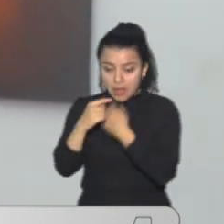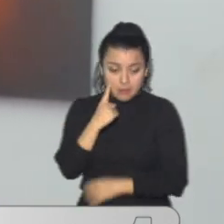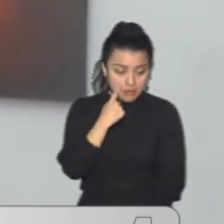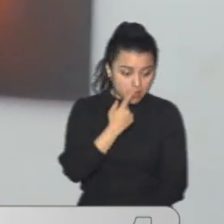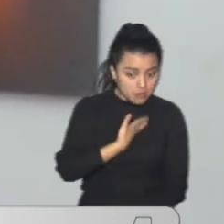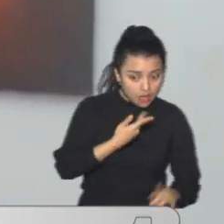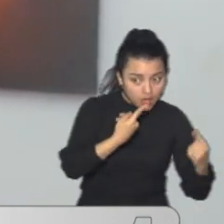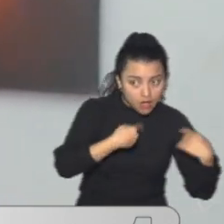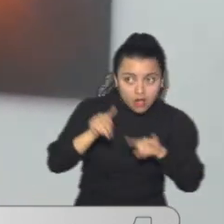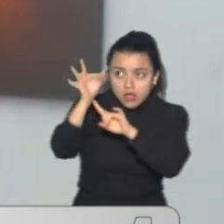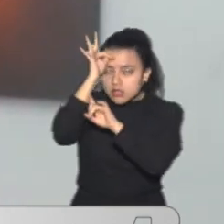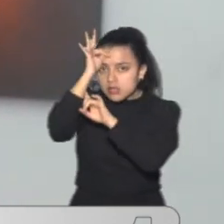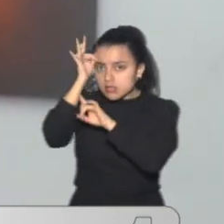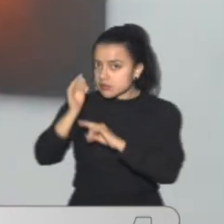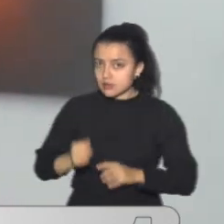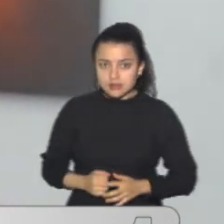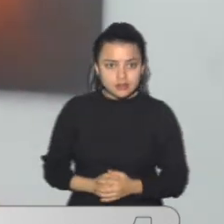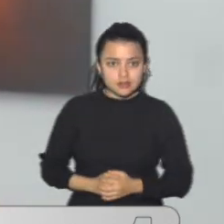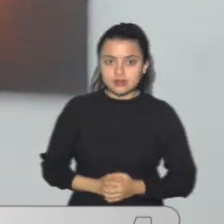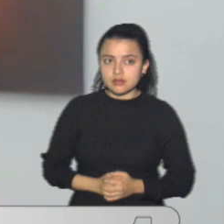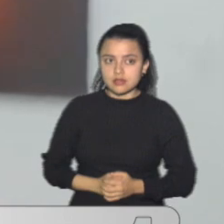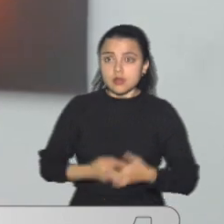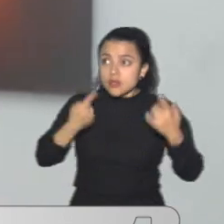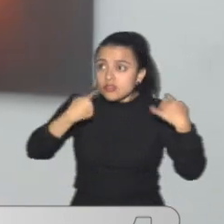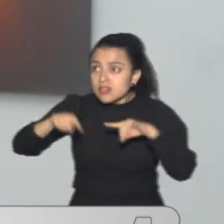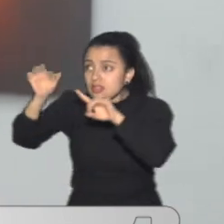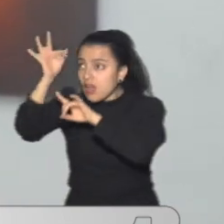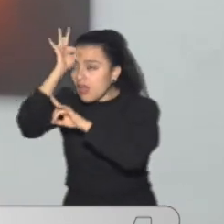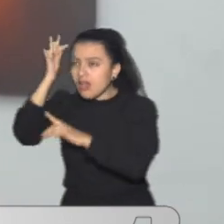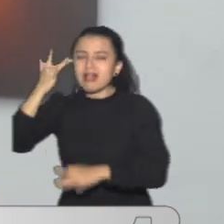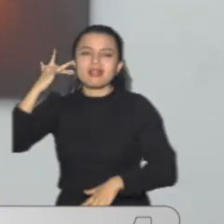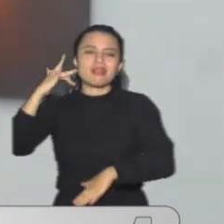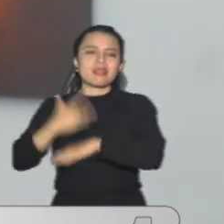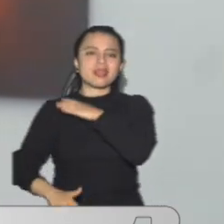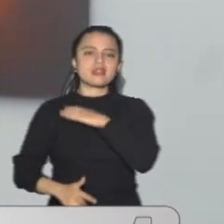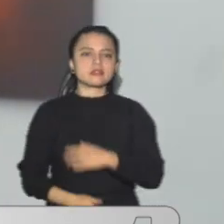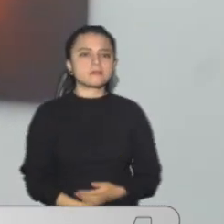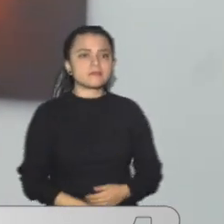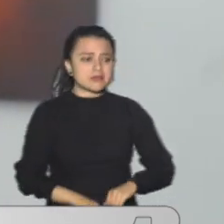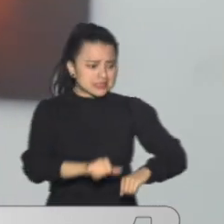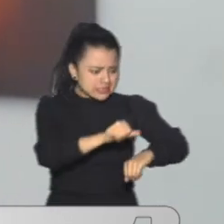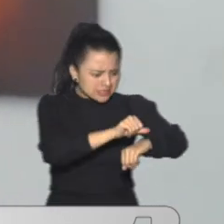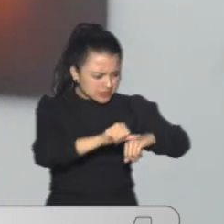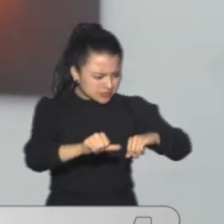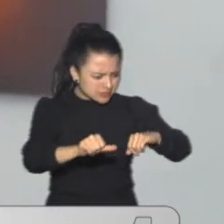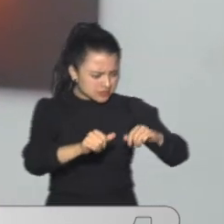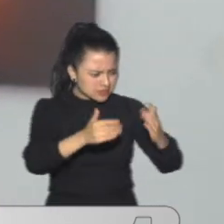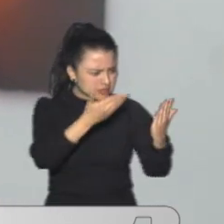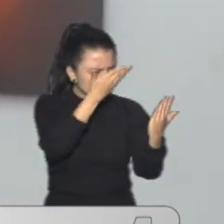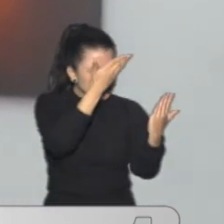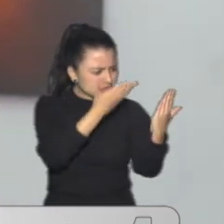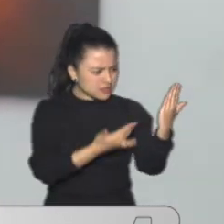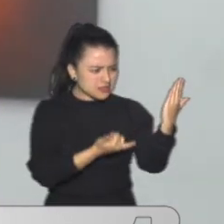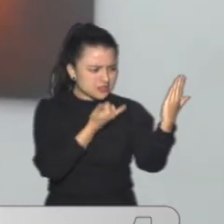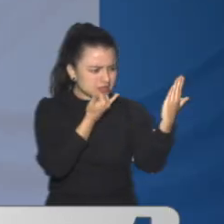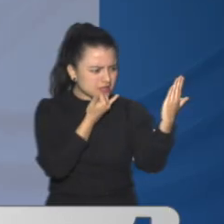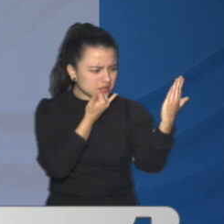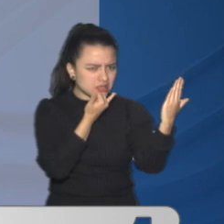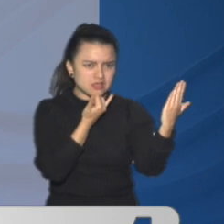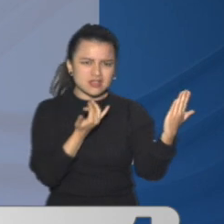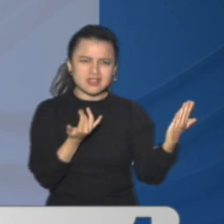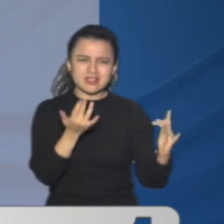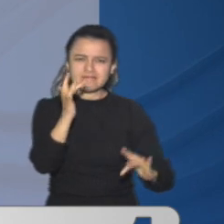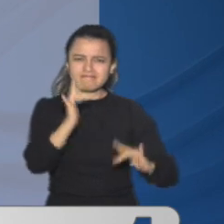golpes y no soporto la cirugía y me llamó mucho la atención una historia clínica con código fox ya